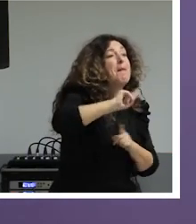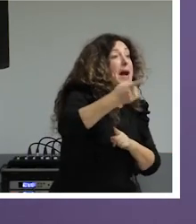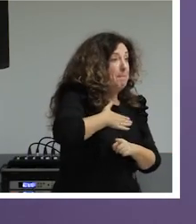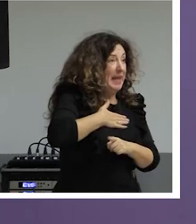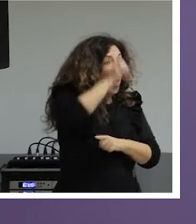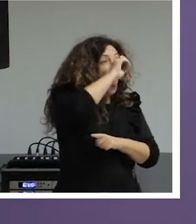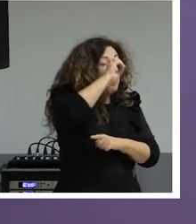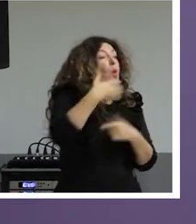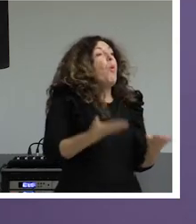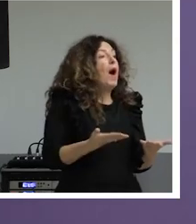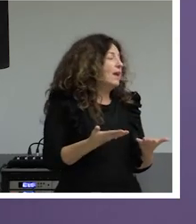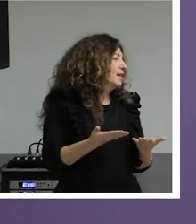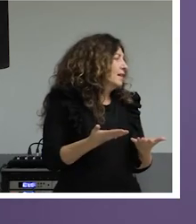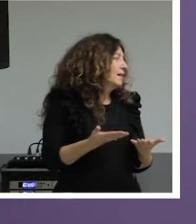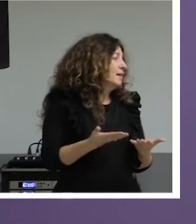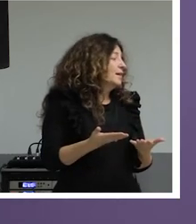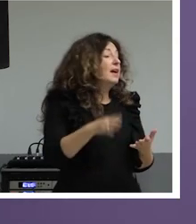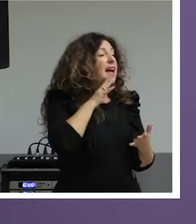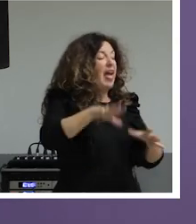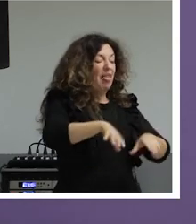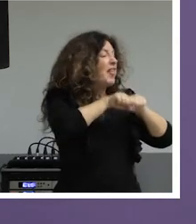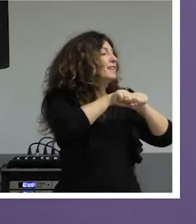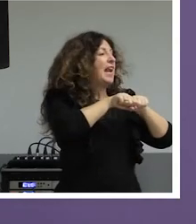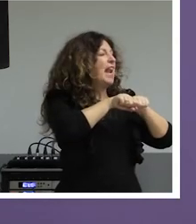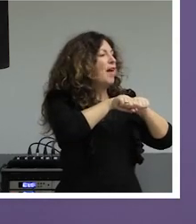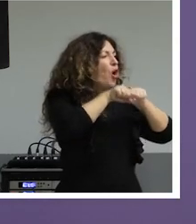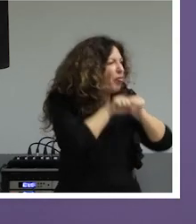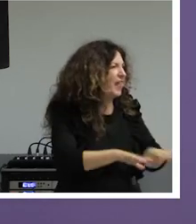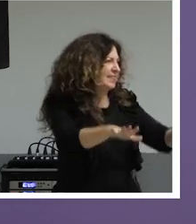ciudadanía está cansada de que de que no se les escuche